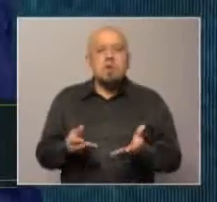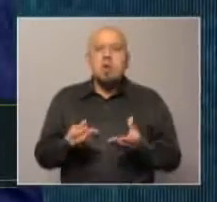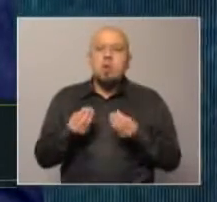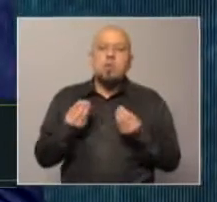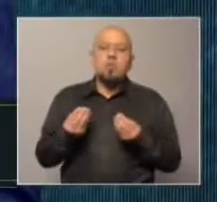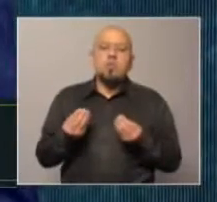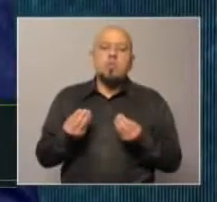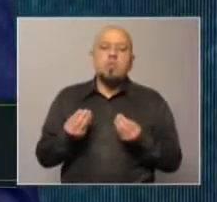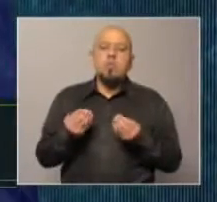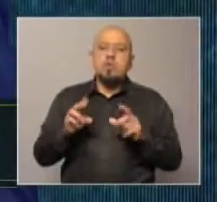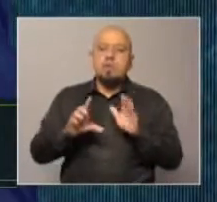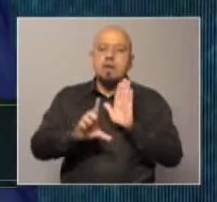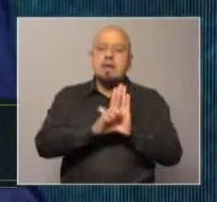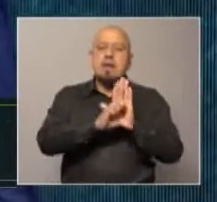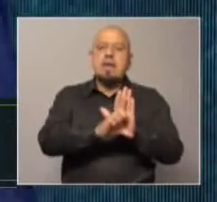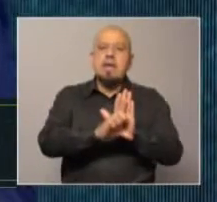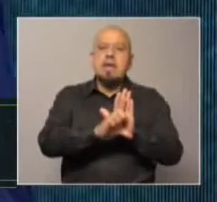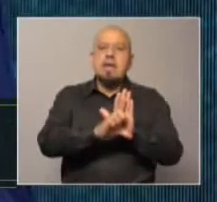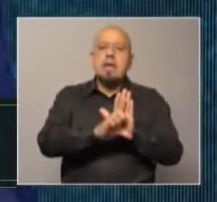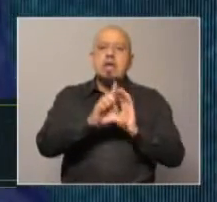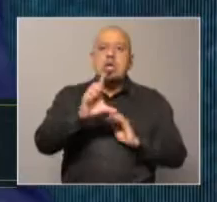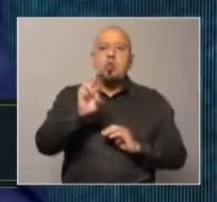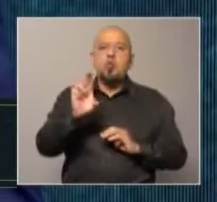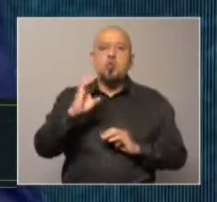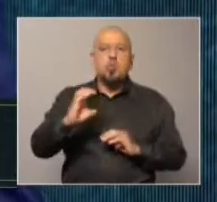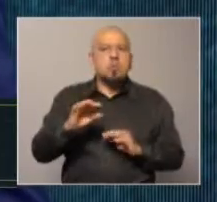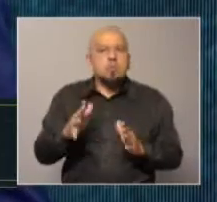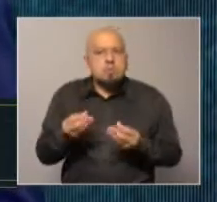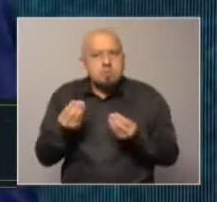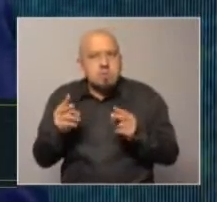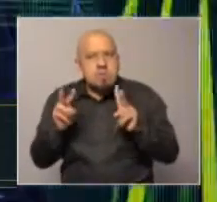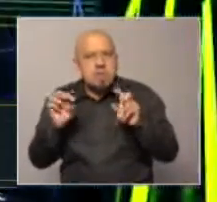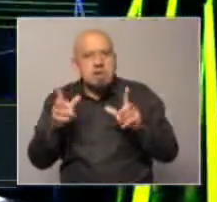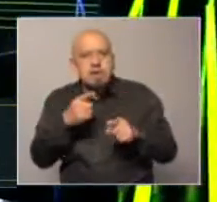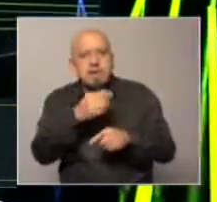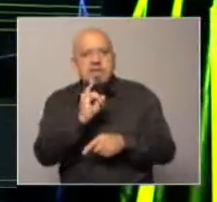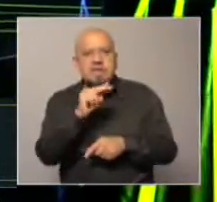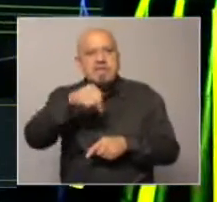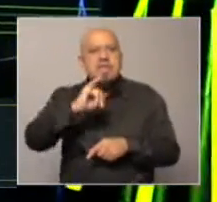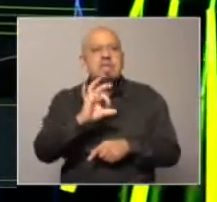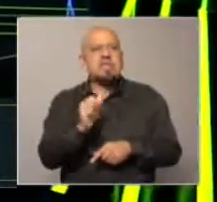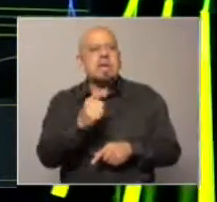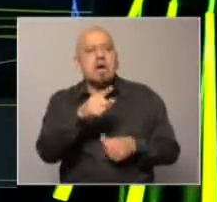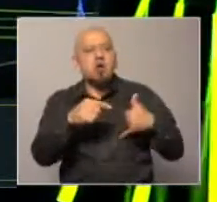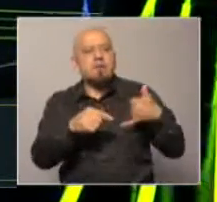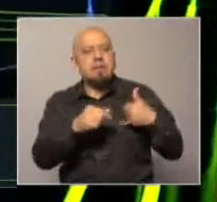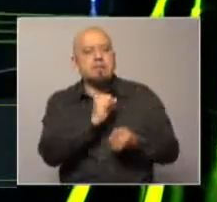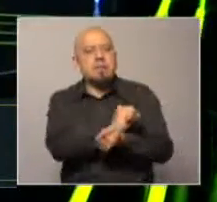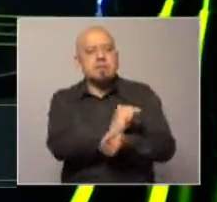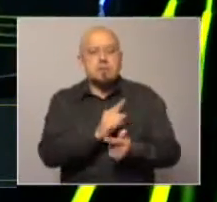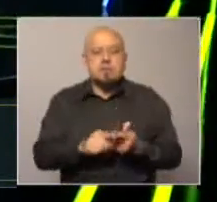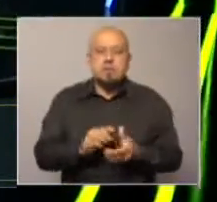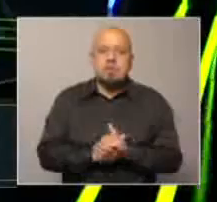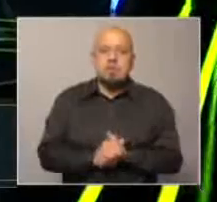impactó la ley de urgente consideración, la LUC, con el respecto al tema del INISA. Sí, como ustedes